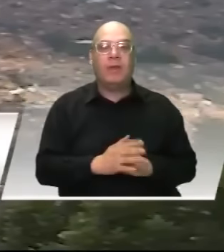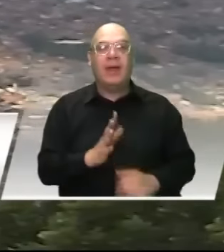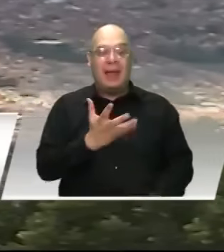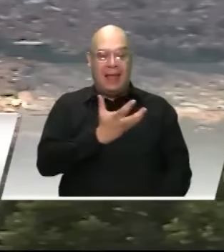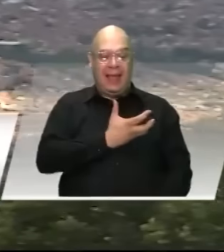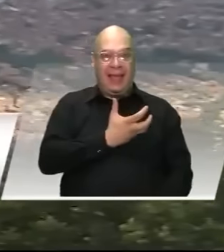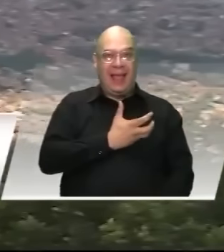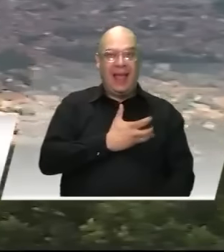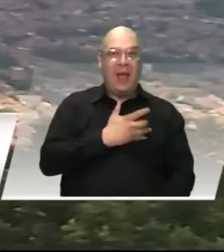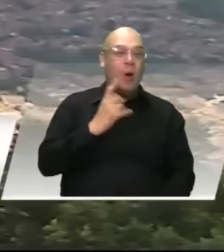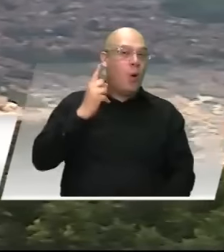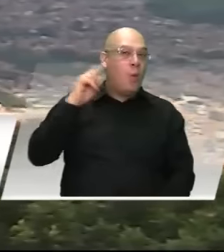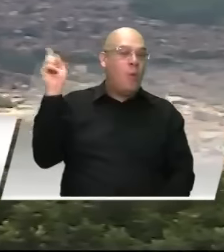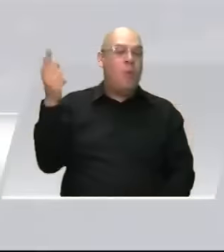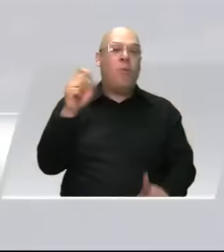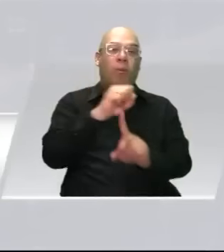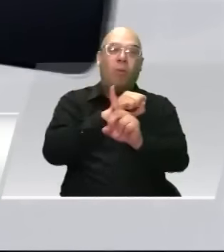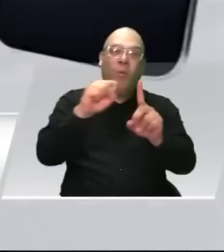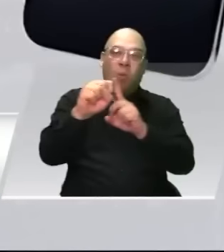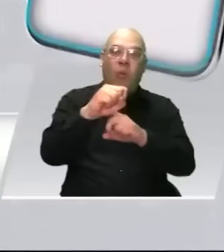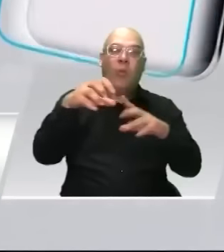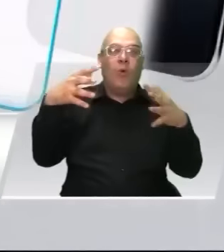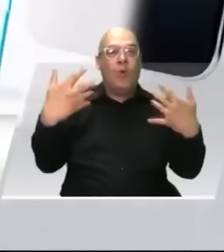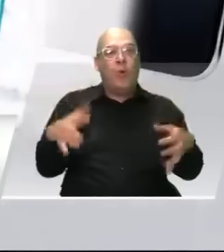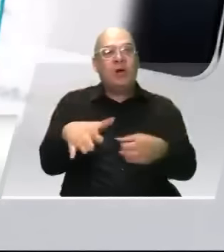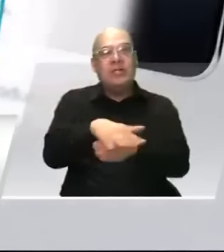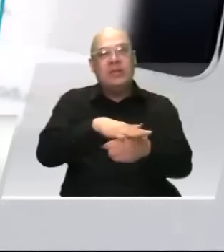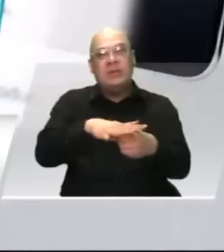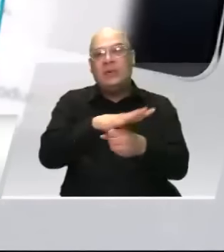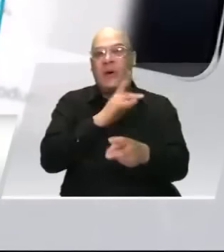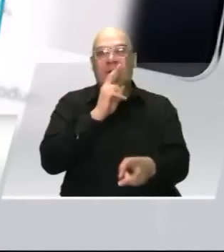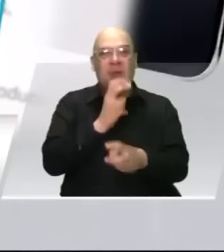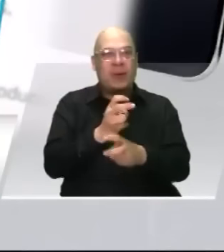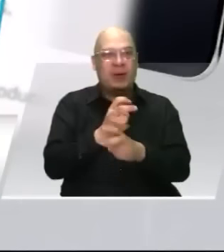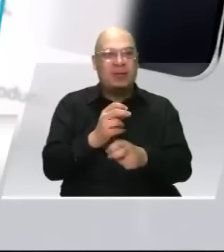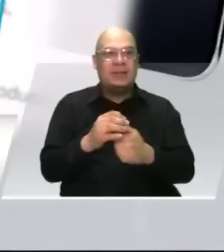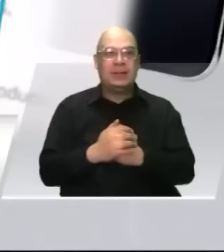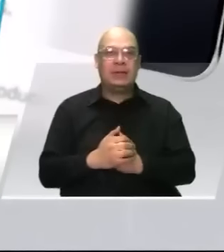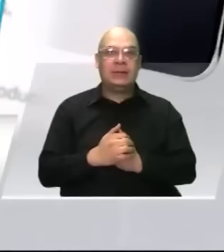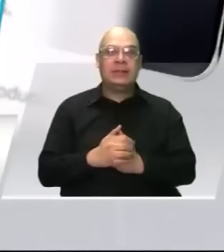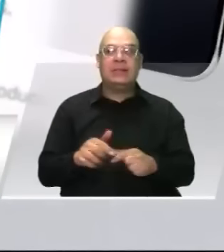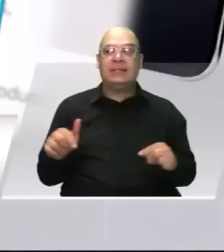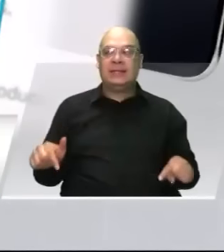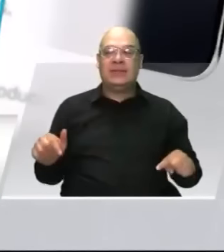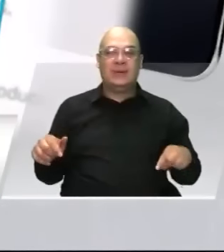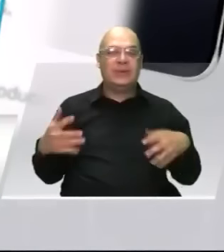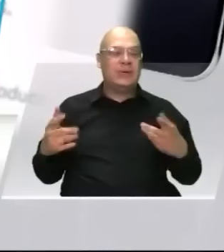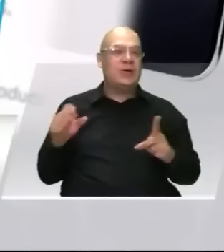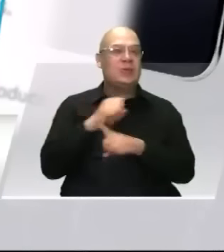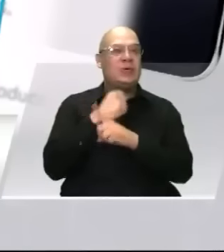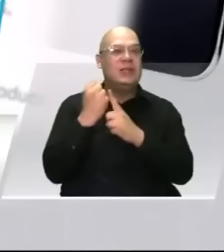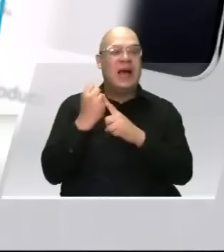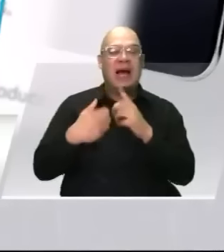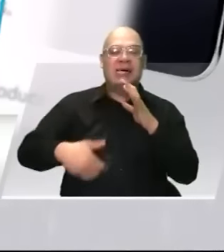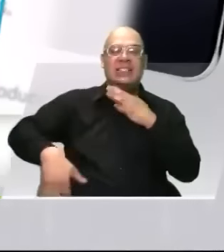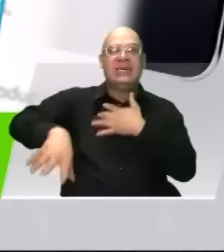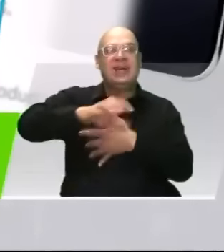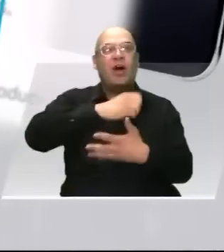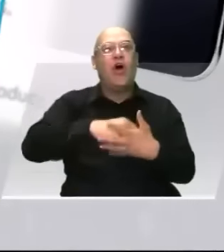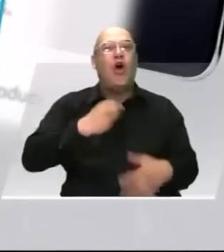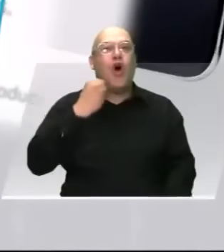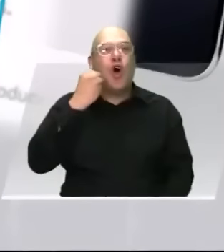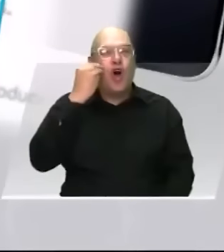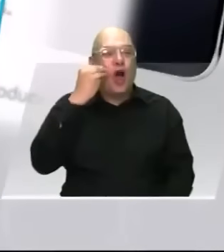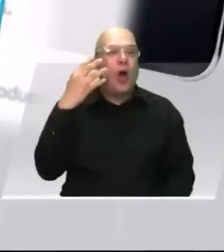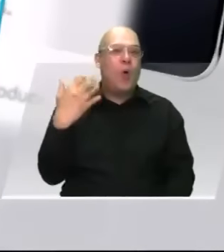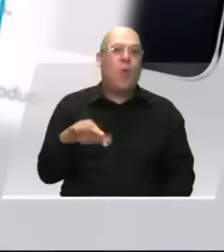desde lo social que es difícil de afrontar en Medellín. Existe una gran descomposición social. Los hogares deben ser entornos